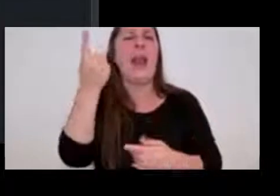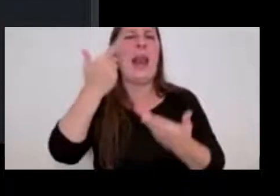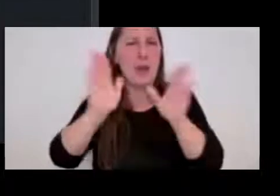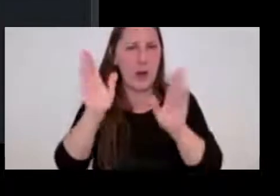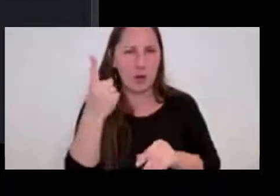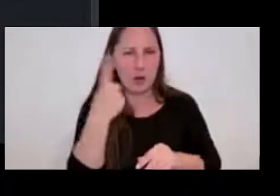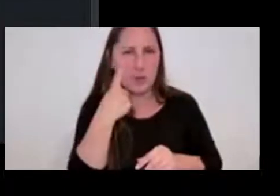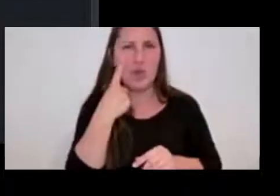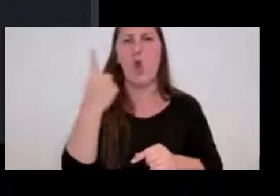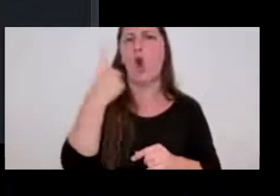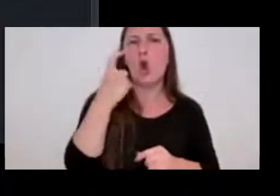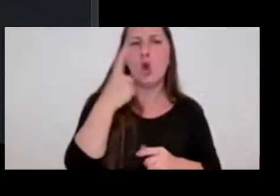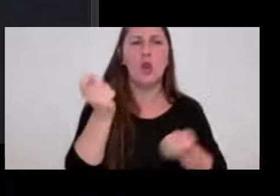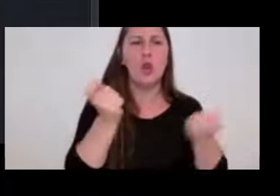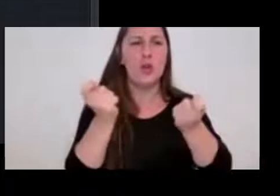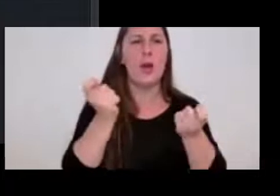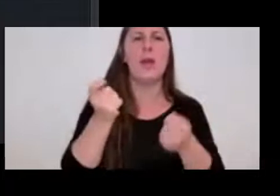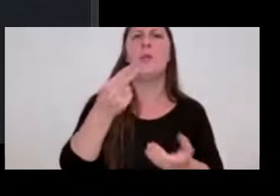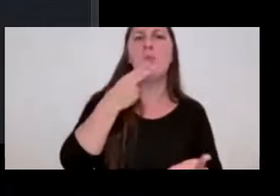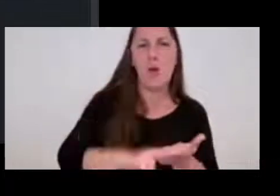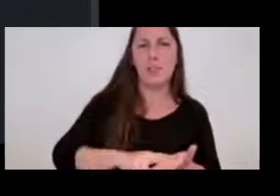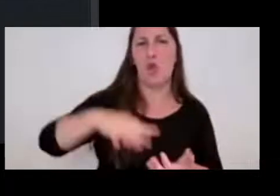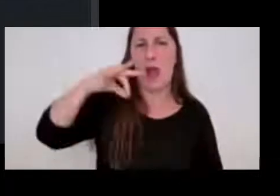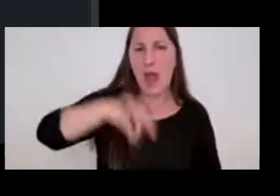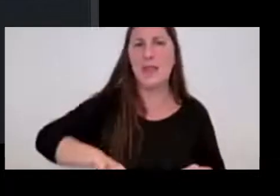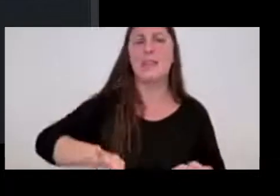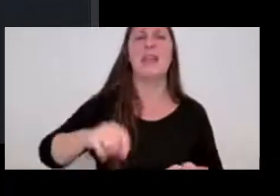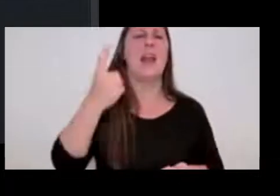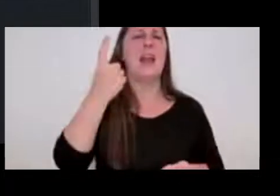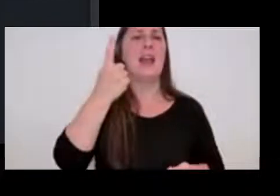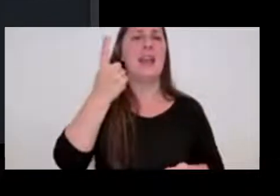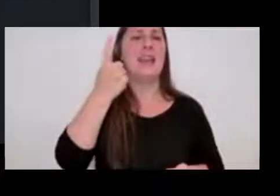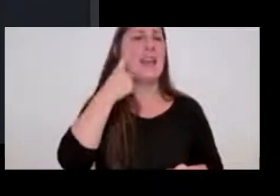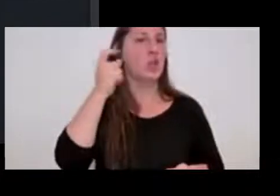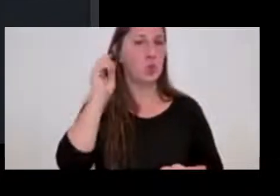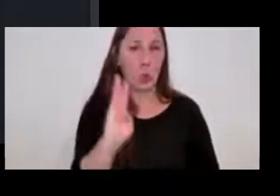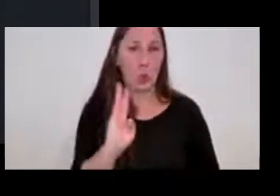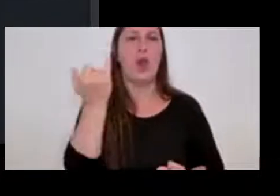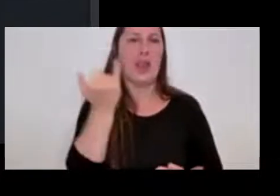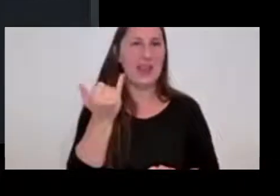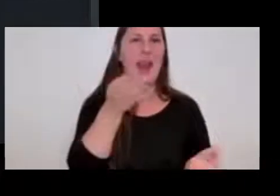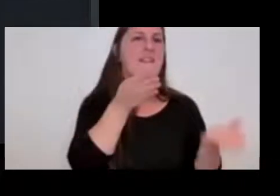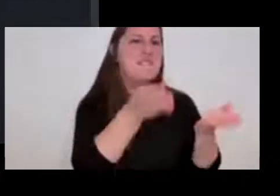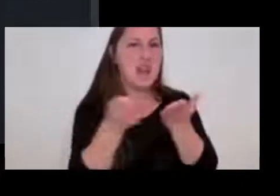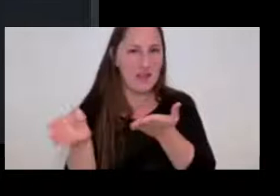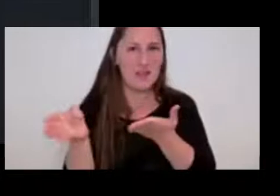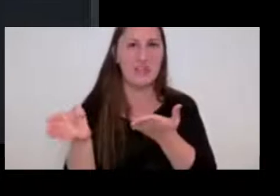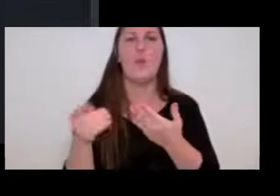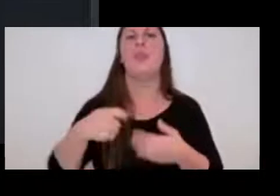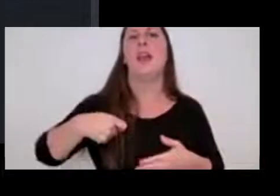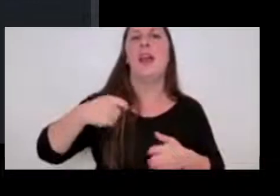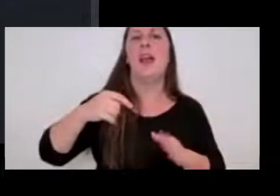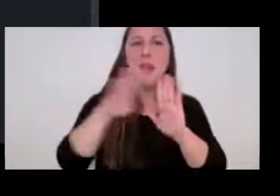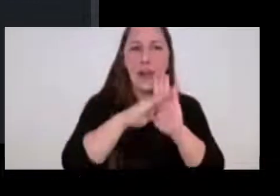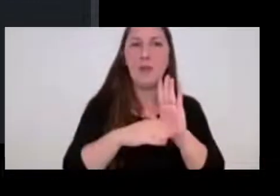contratación de personal discapacitado, el impuesto a las ganancias y también en ingresos brutos, por ejemplo, de algunas jurisdicciones que tienen un beneficio, el régimen de crédito fiscal que está